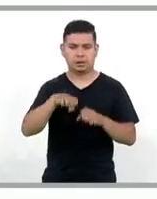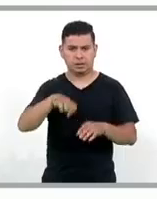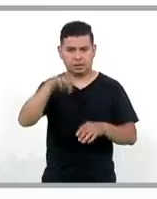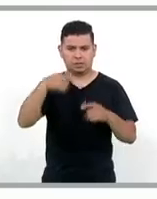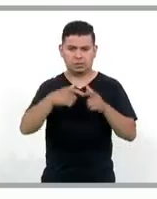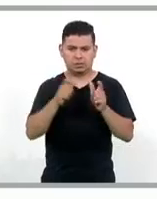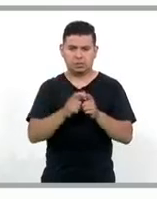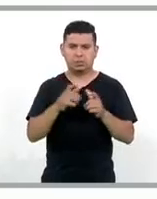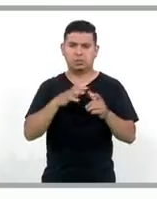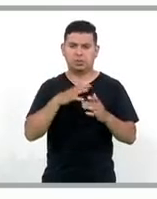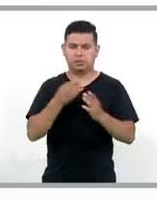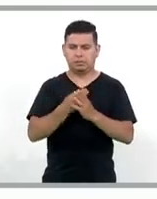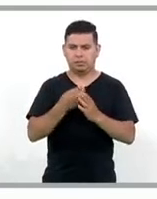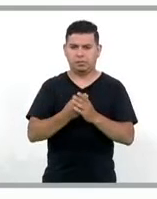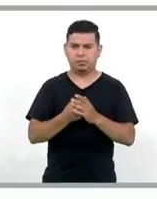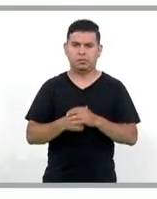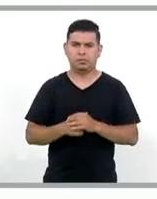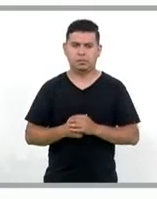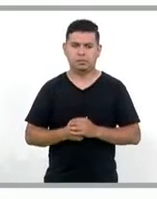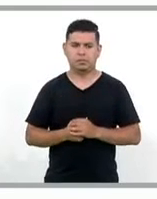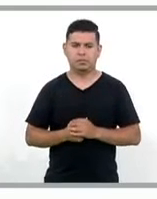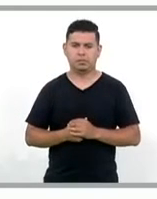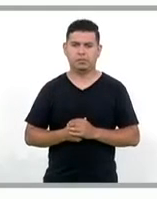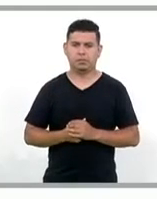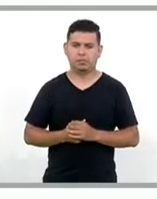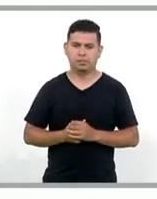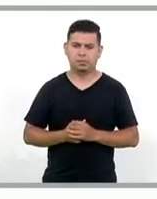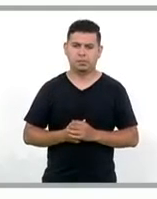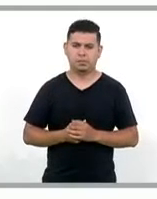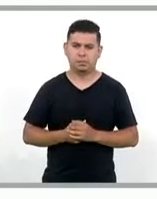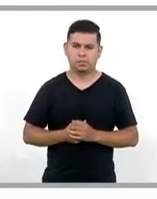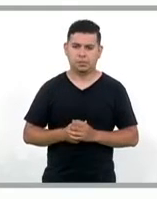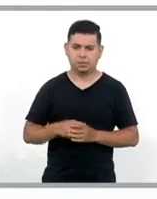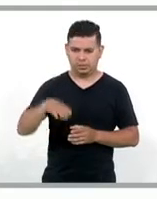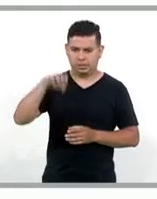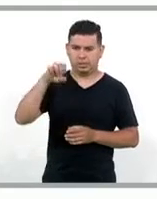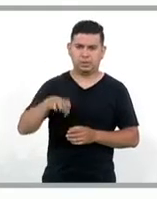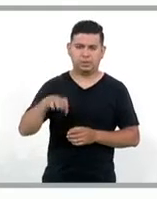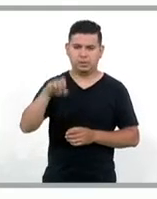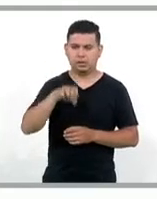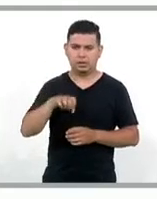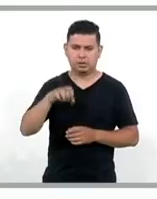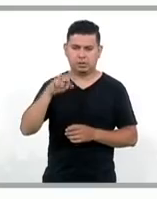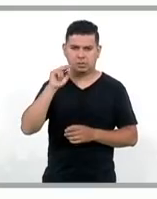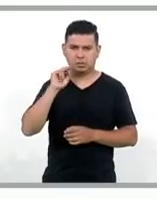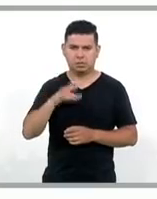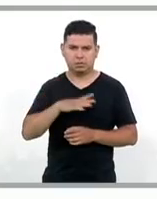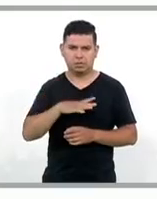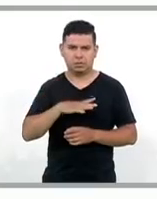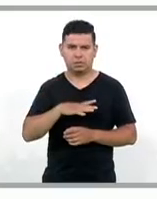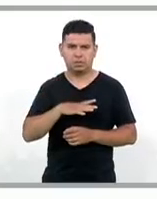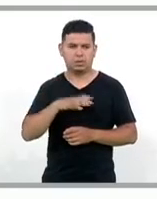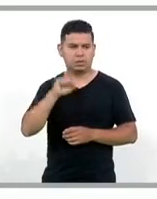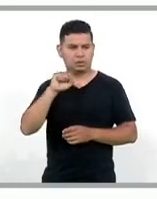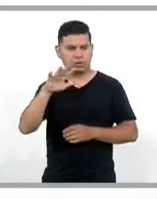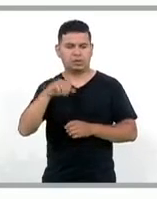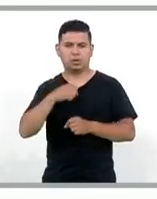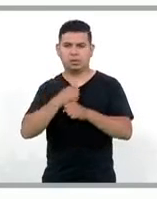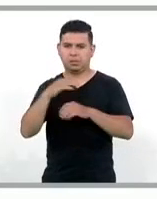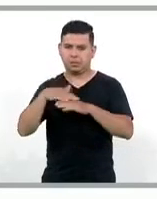tenemos qué en el grupo de edad en el rango de edad de 65 y más